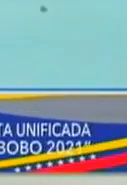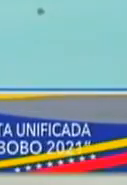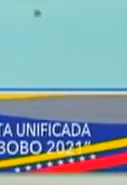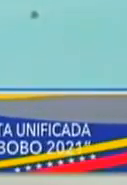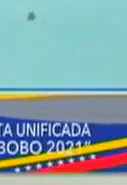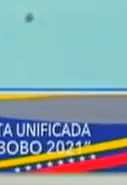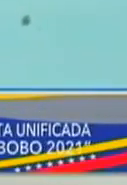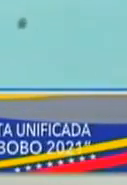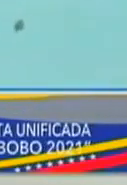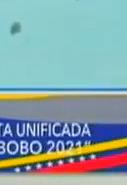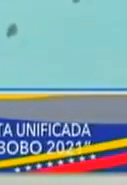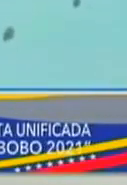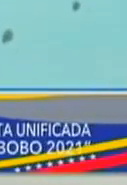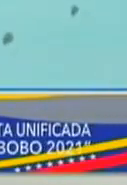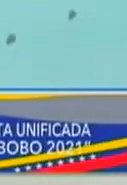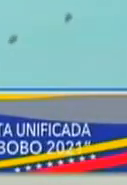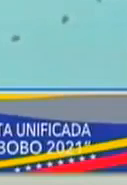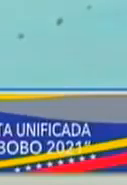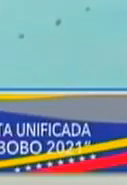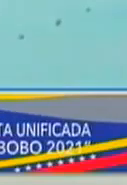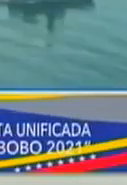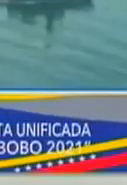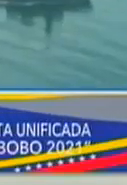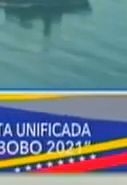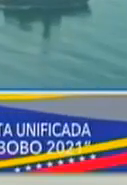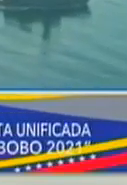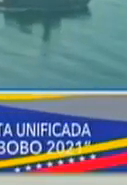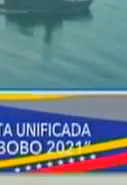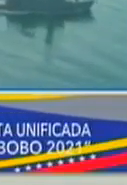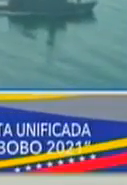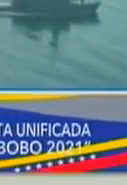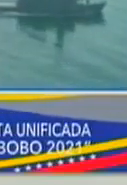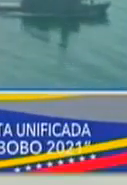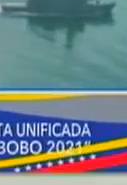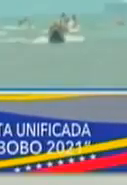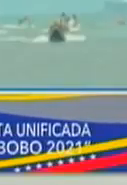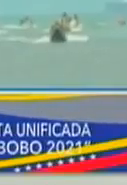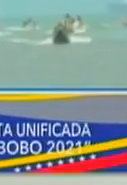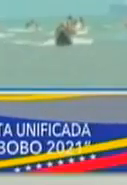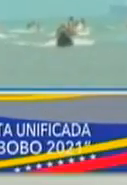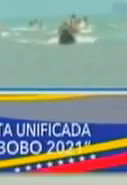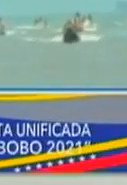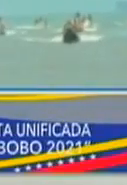Así, de sorpresa, de repente, despliegue, cumplimiento de la misión, repliegue.